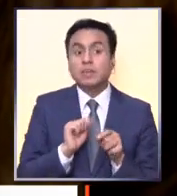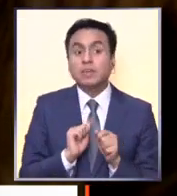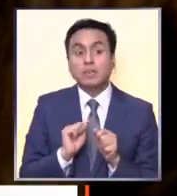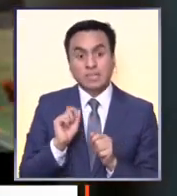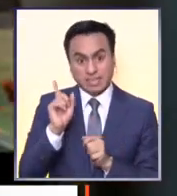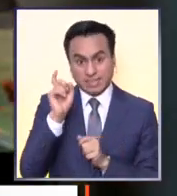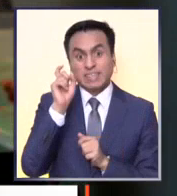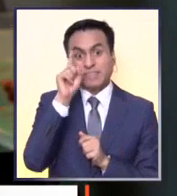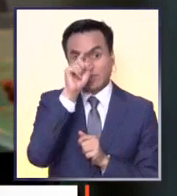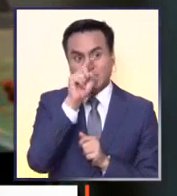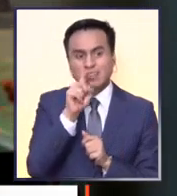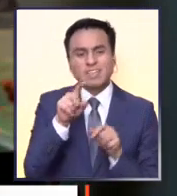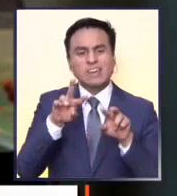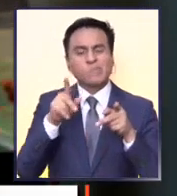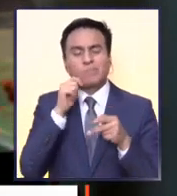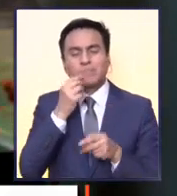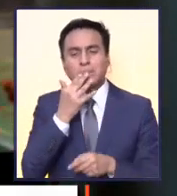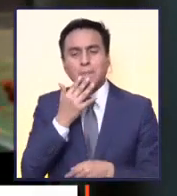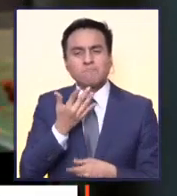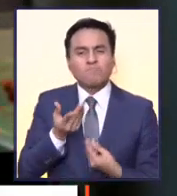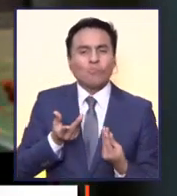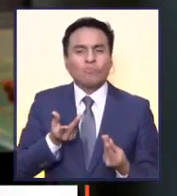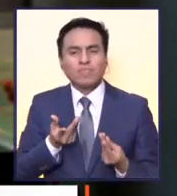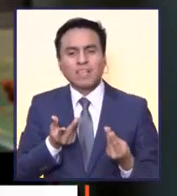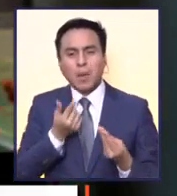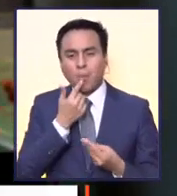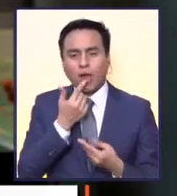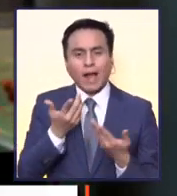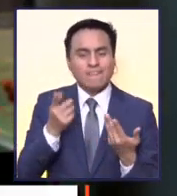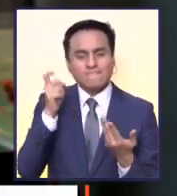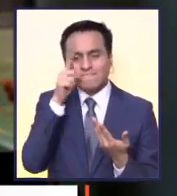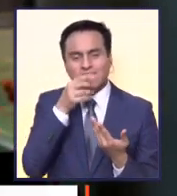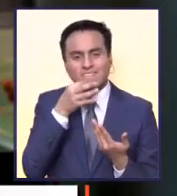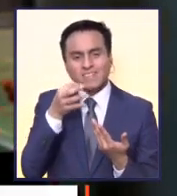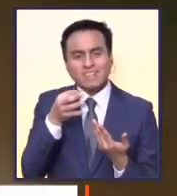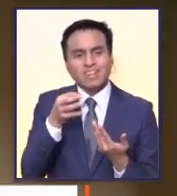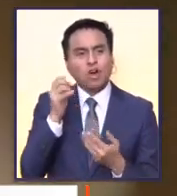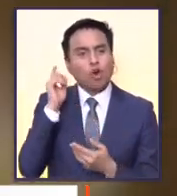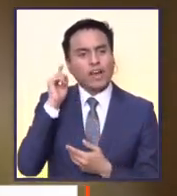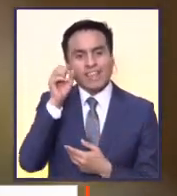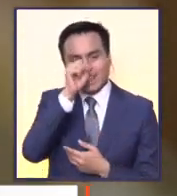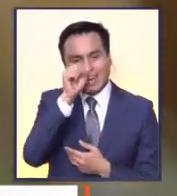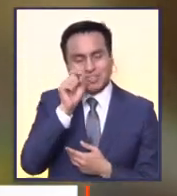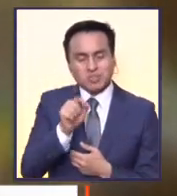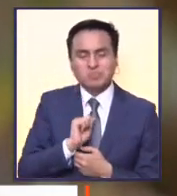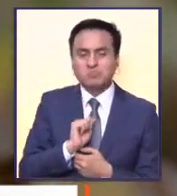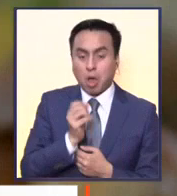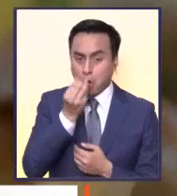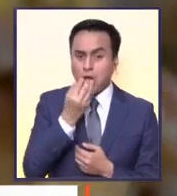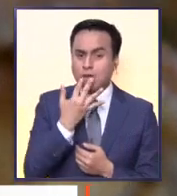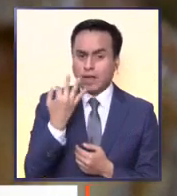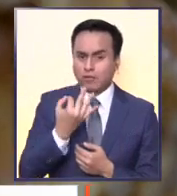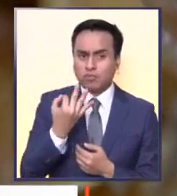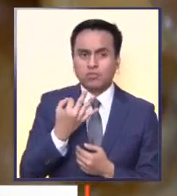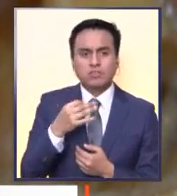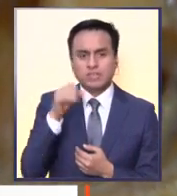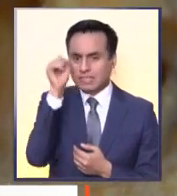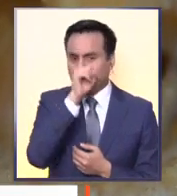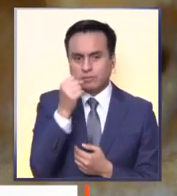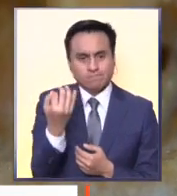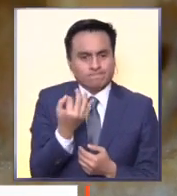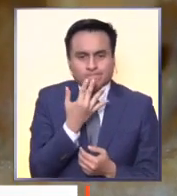Difícil definir las sensaciones que tuve en la boca con estas orejas de chancho. Es muy sabroso porque el chancho es muy